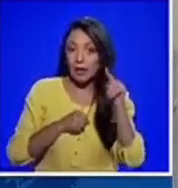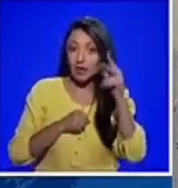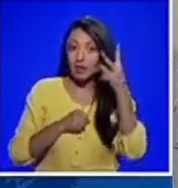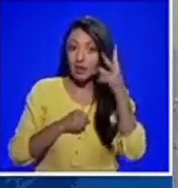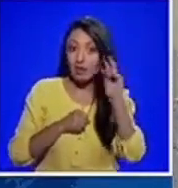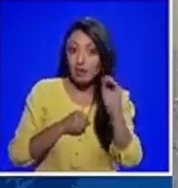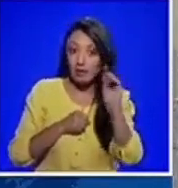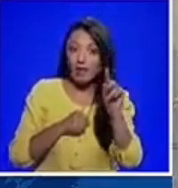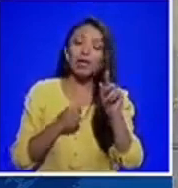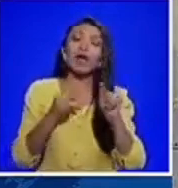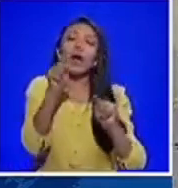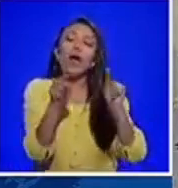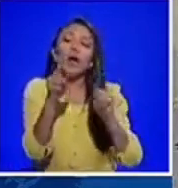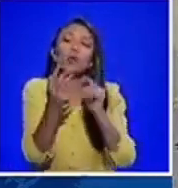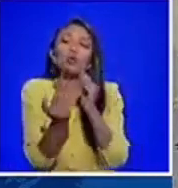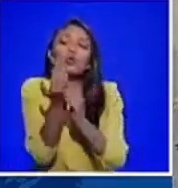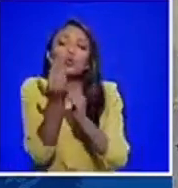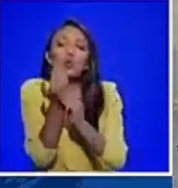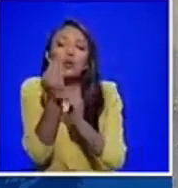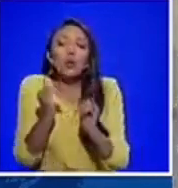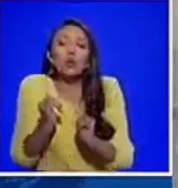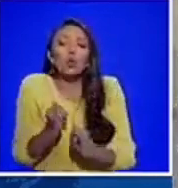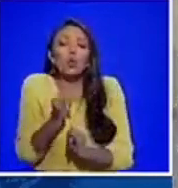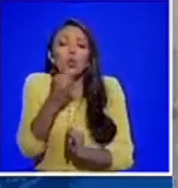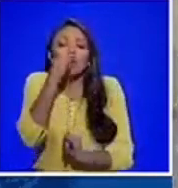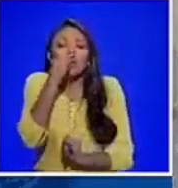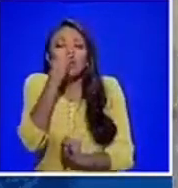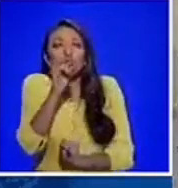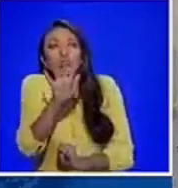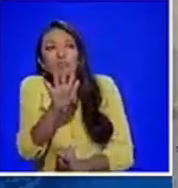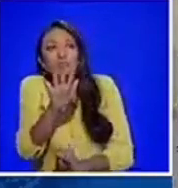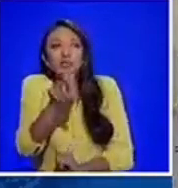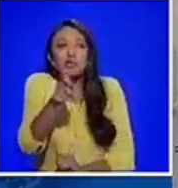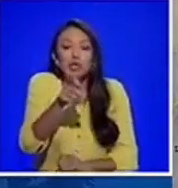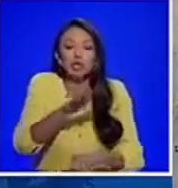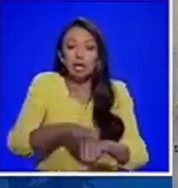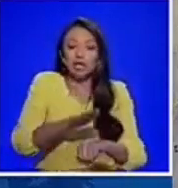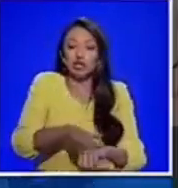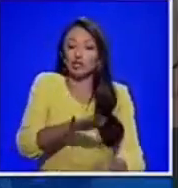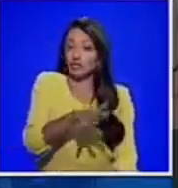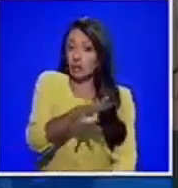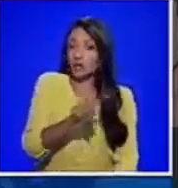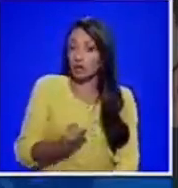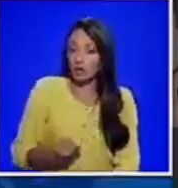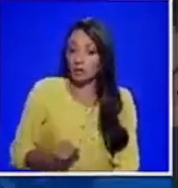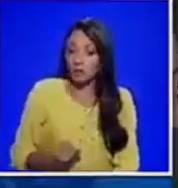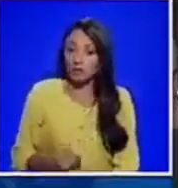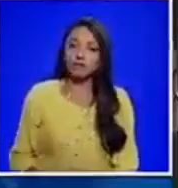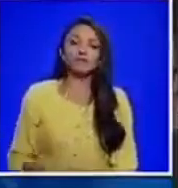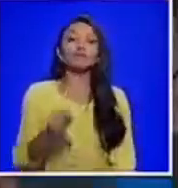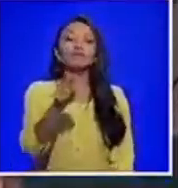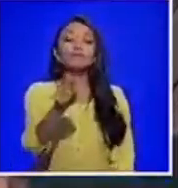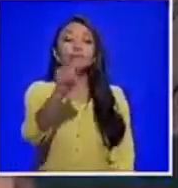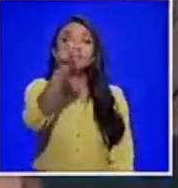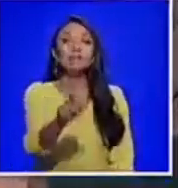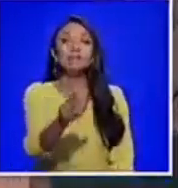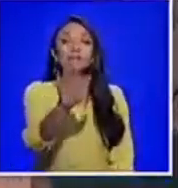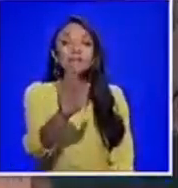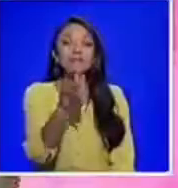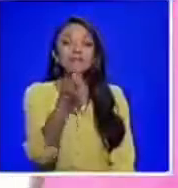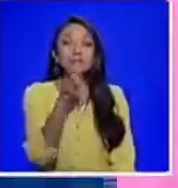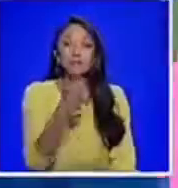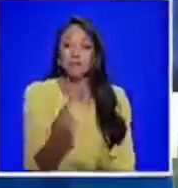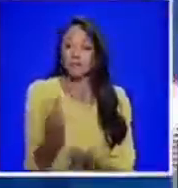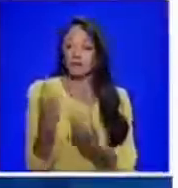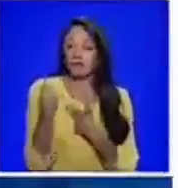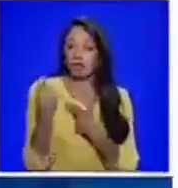captaciones nuevas como desnutrición infantil, unos 5 a 10 casos aproximadamente. Ella es Paola Benítez, quien está a